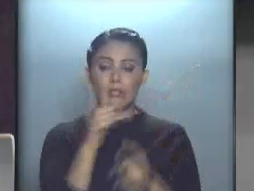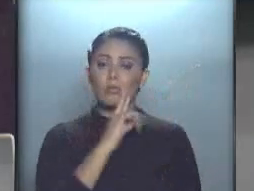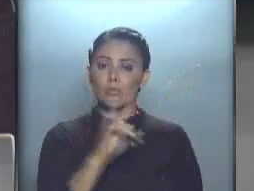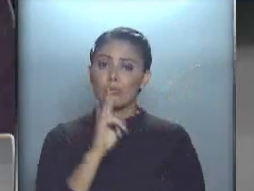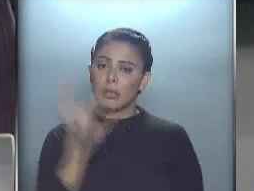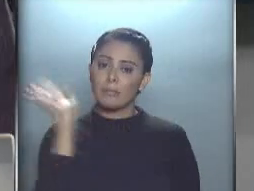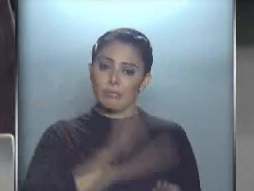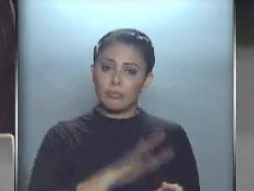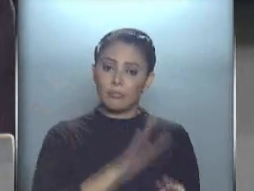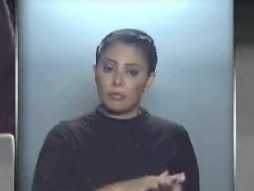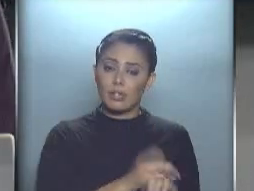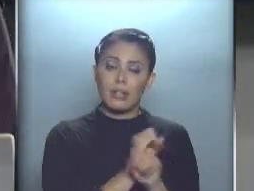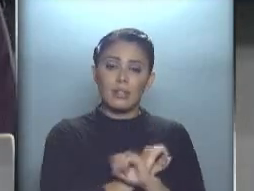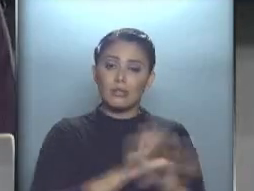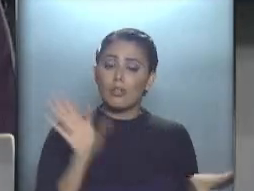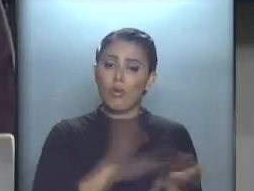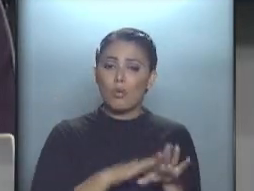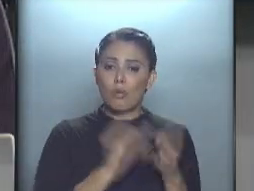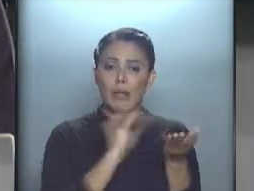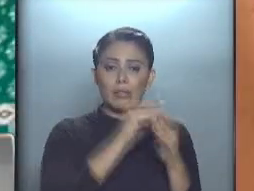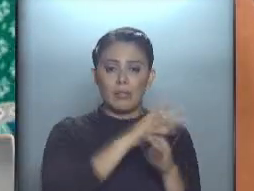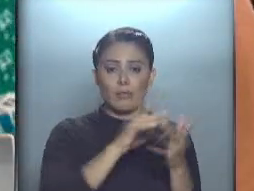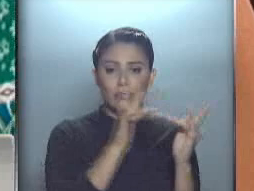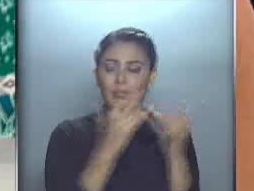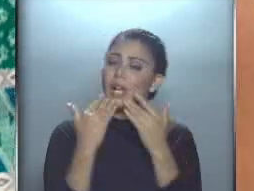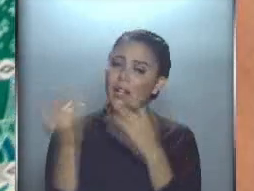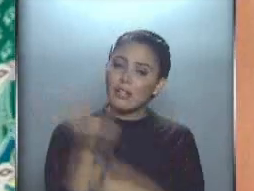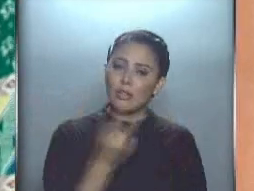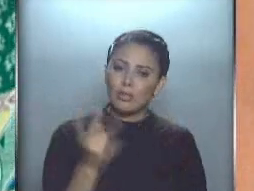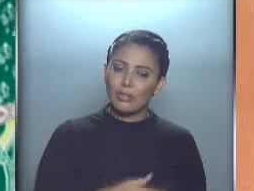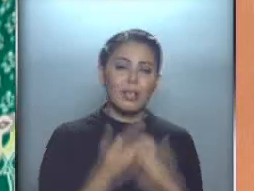hacer cargo del desastre que provocó la inscripción online. Gracias a los dos. Gracias a vos.